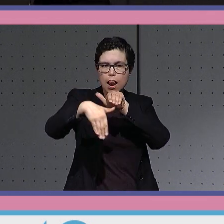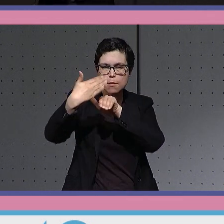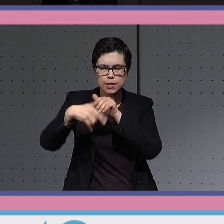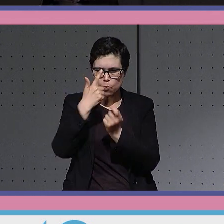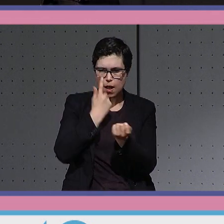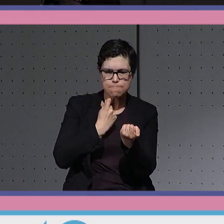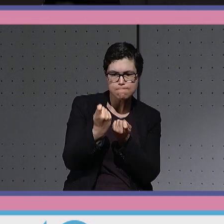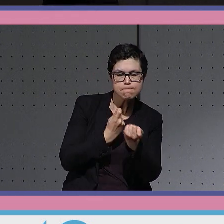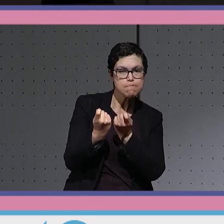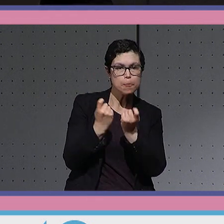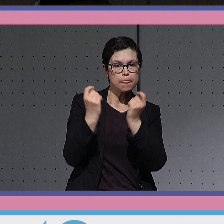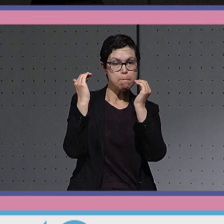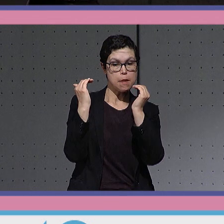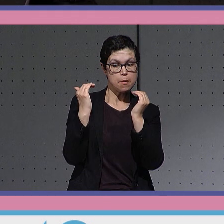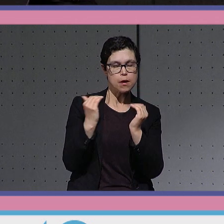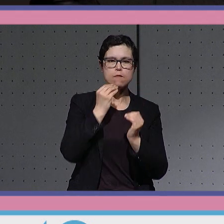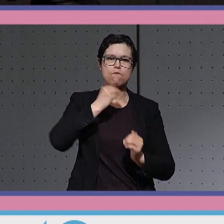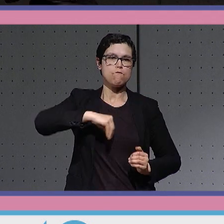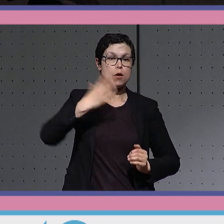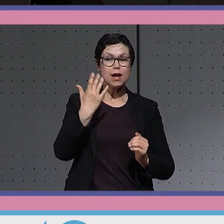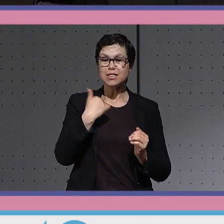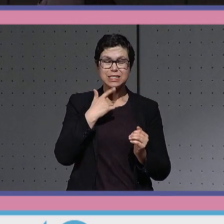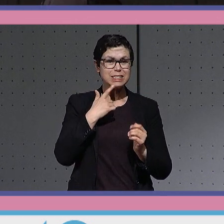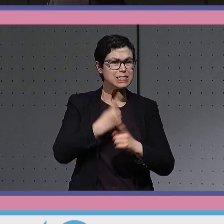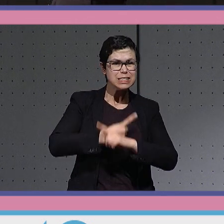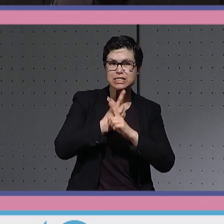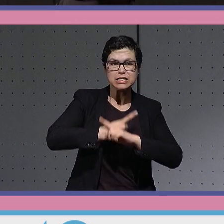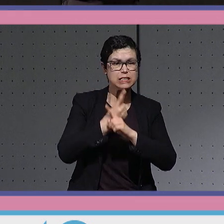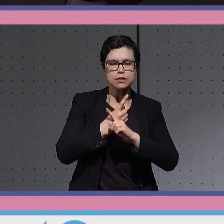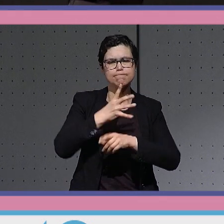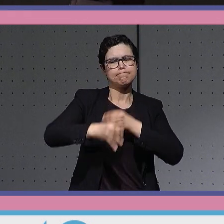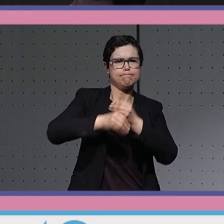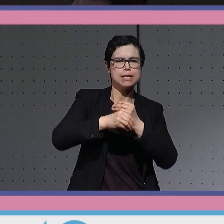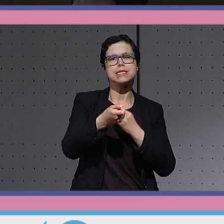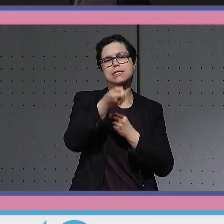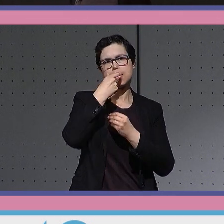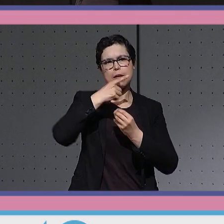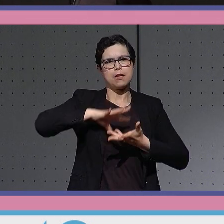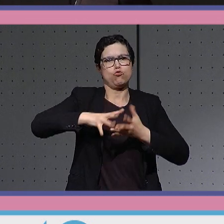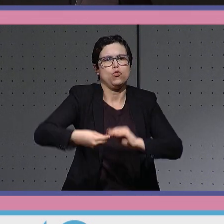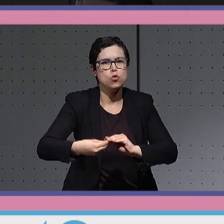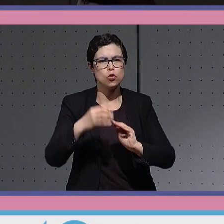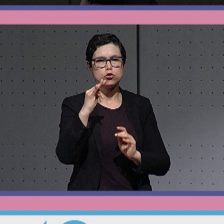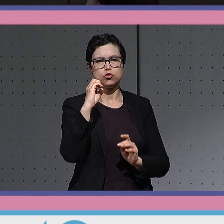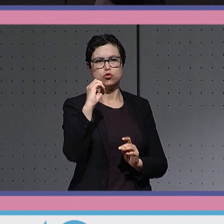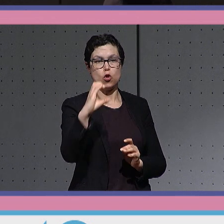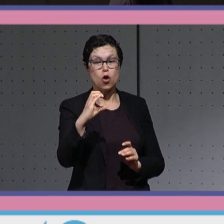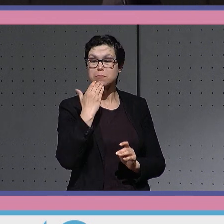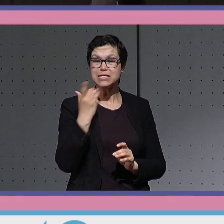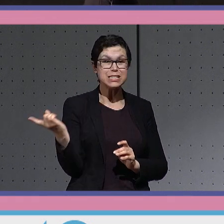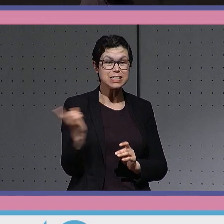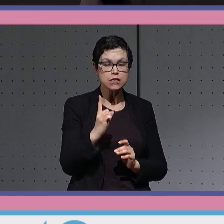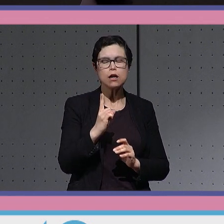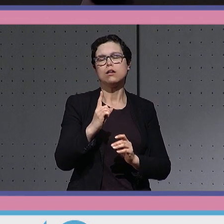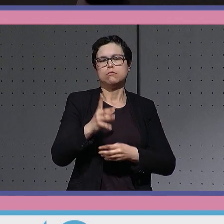va para abajo, fenomenal, pero si no va para abajo tendremos que hacer un tratamiento específico del TOC, porque si no vamos a tener una dificultad funcional